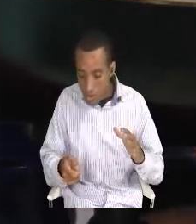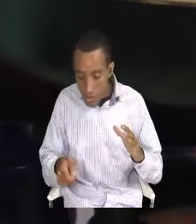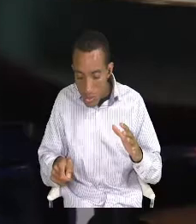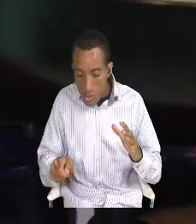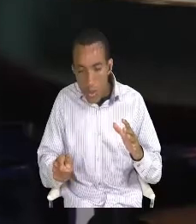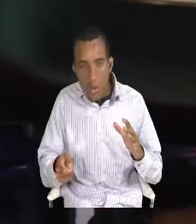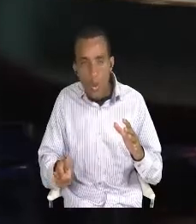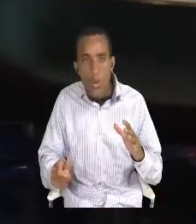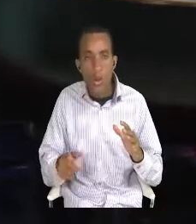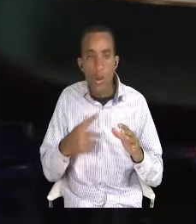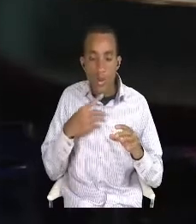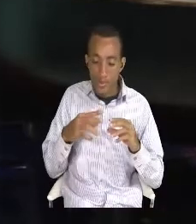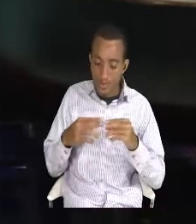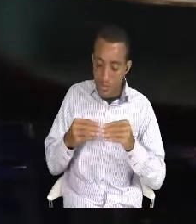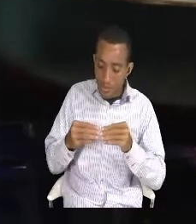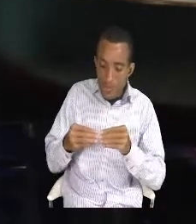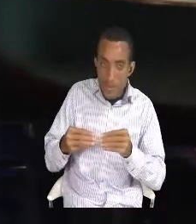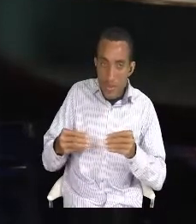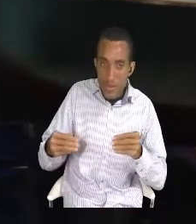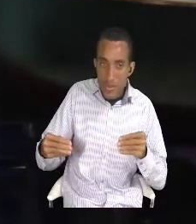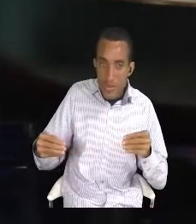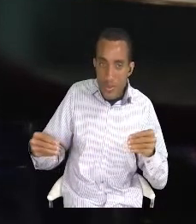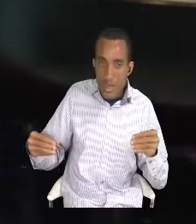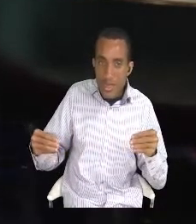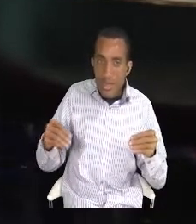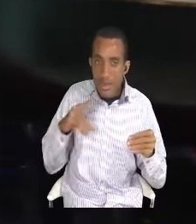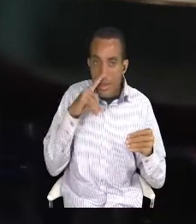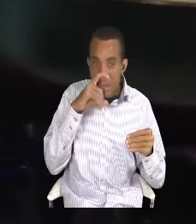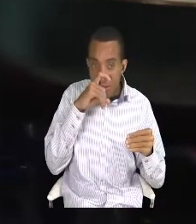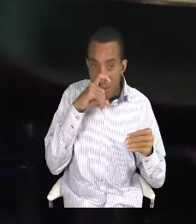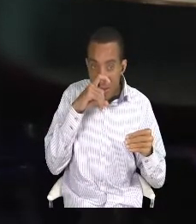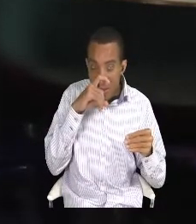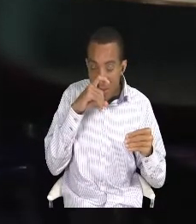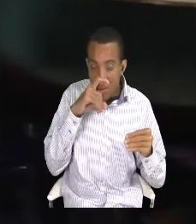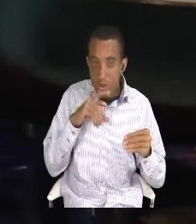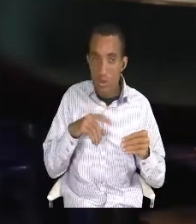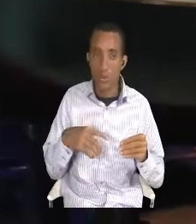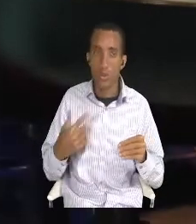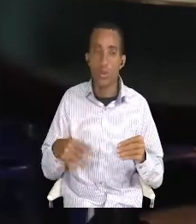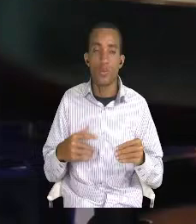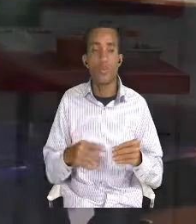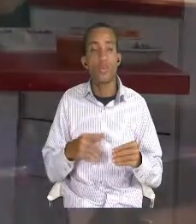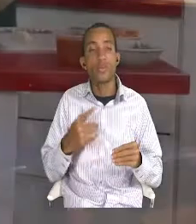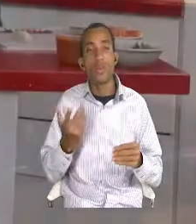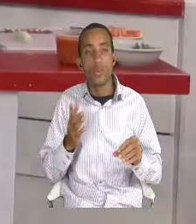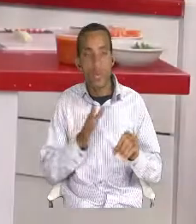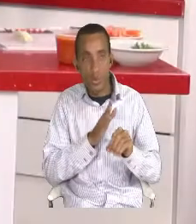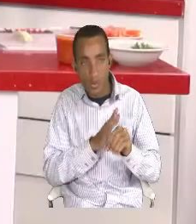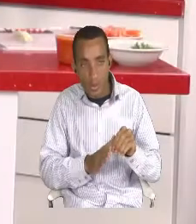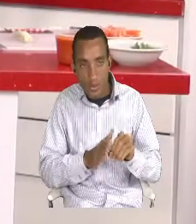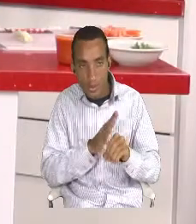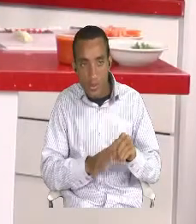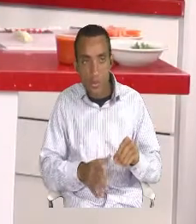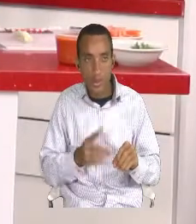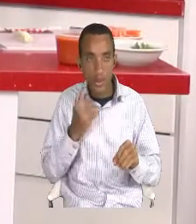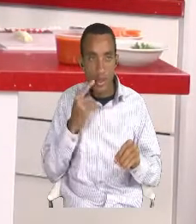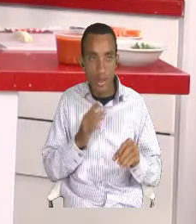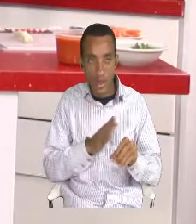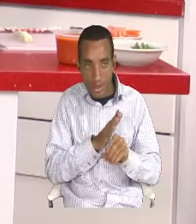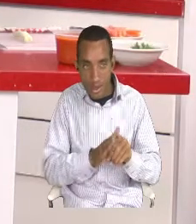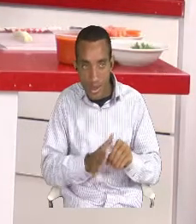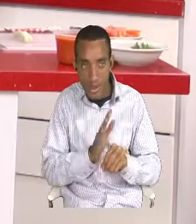la tocineta va a aportar más sabor al filete. Bueno, pero yo quiero que Emperatriz me continúe, claro, con los tomates, porque yo veo que me paró la producción,